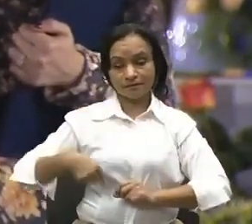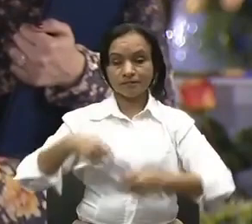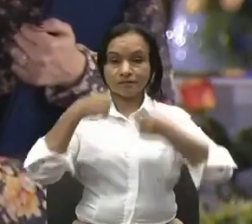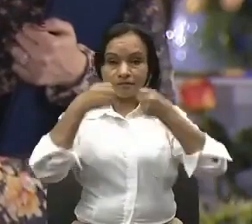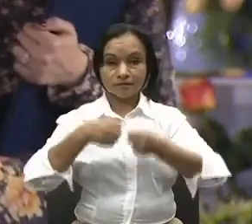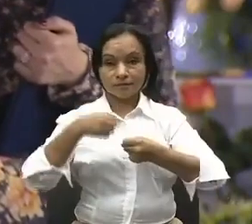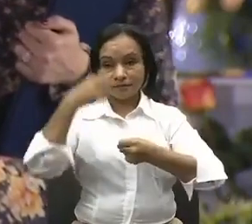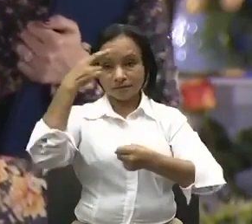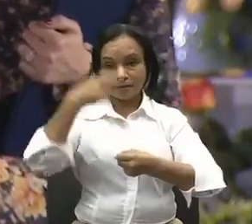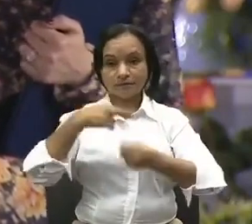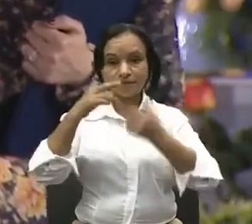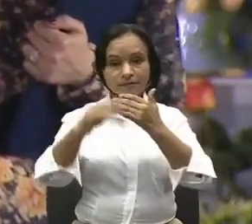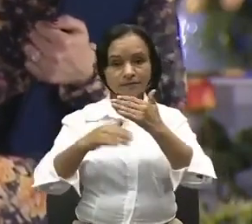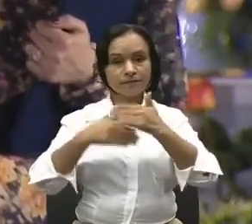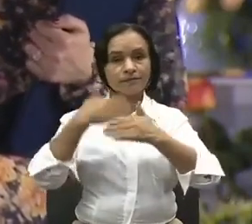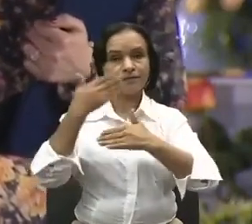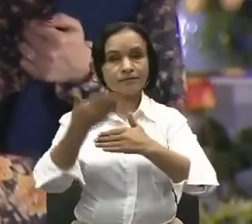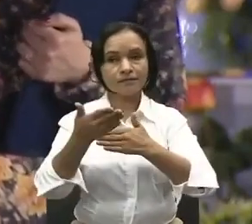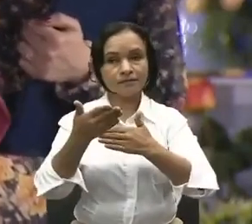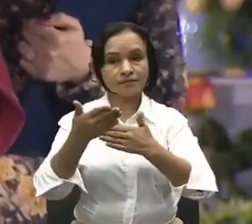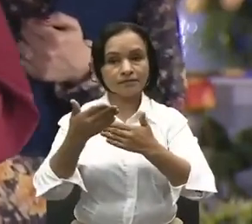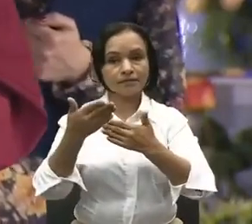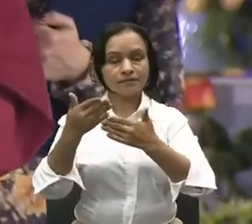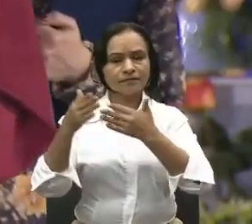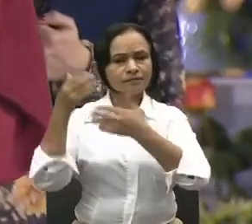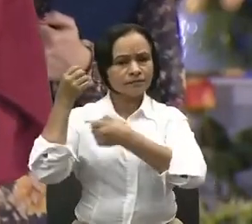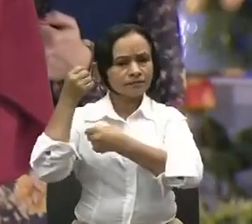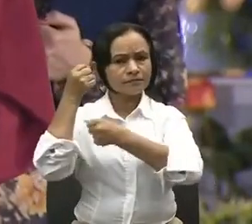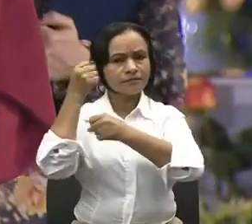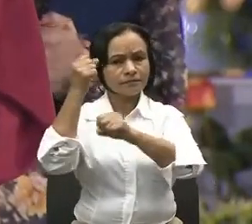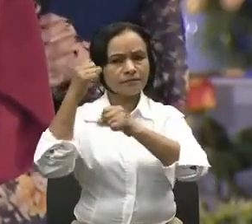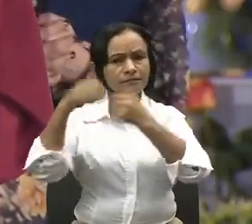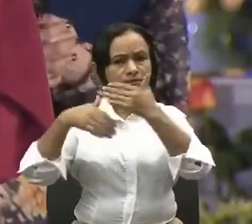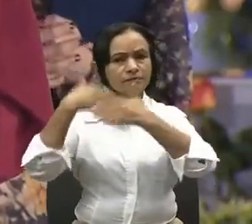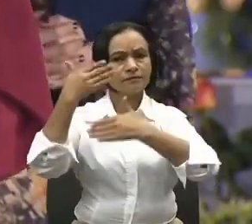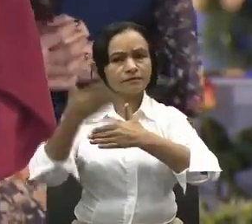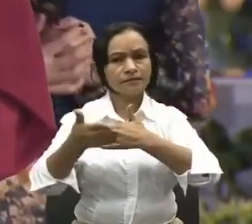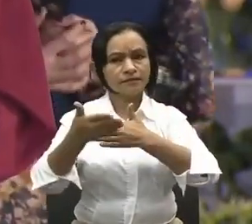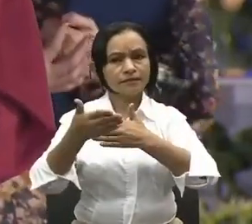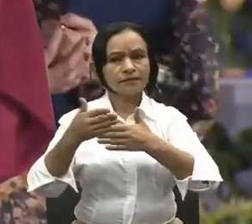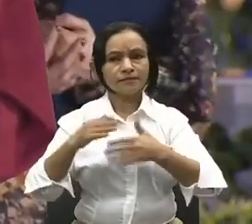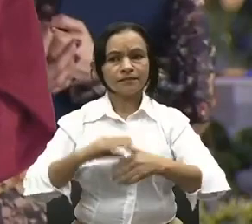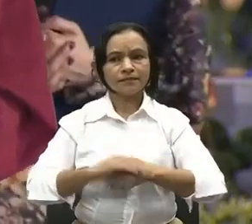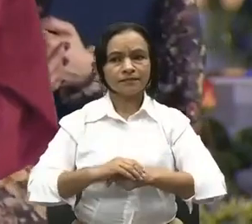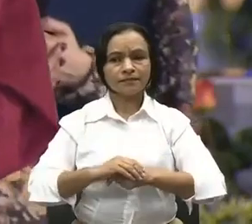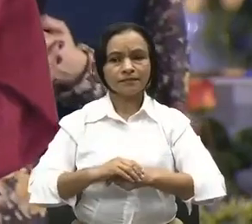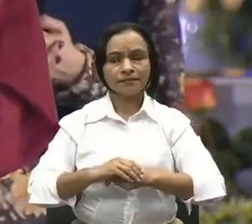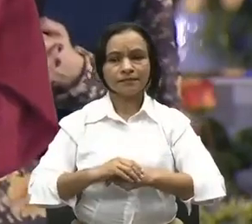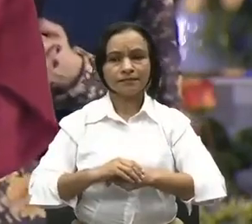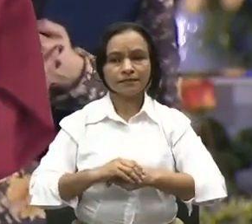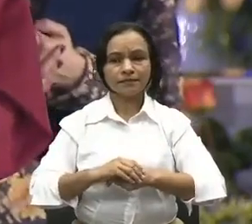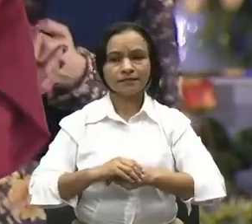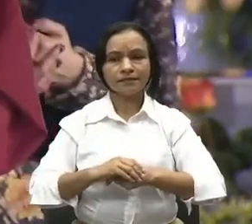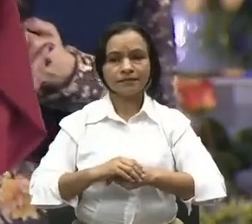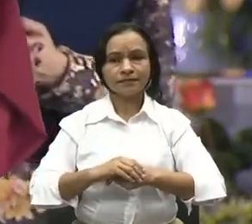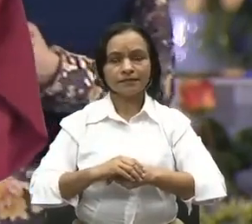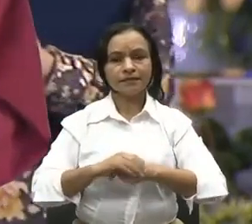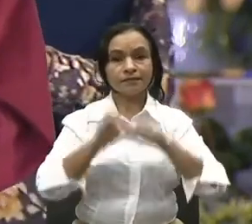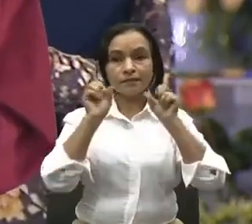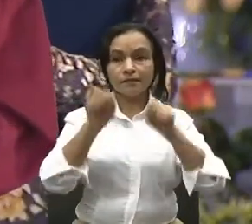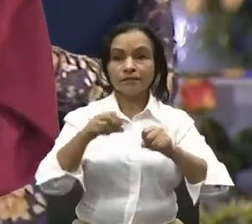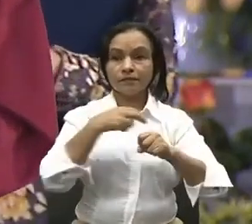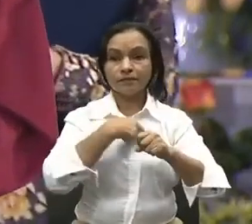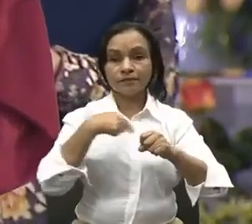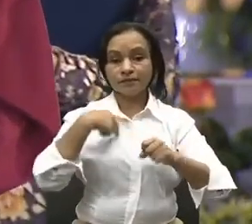después del gran líder el gran genio que logró